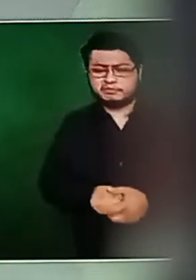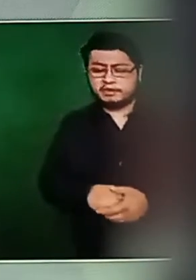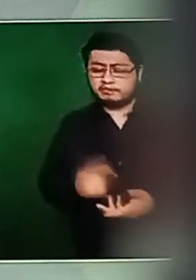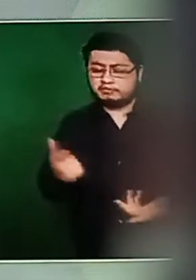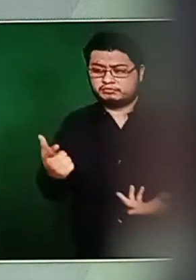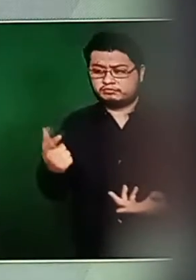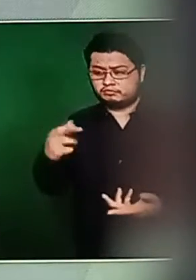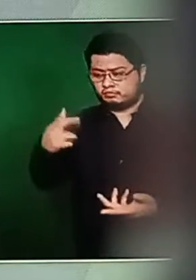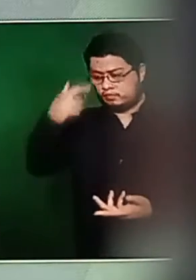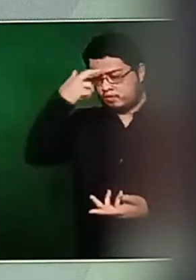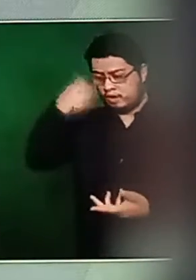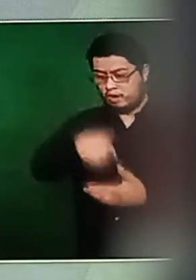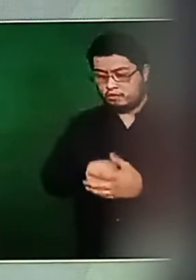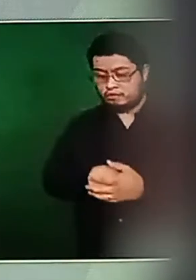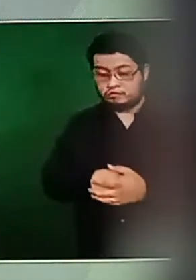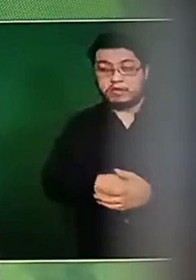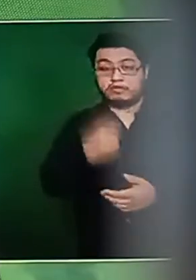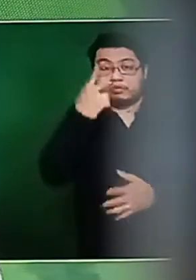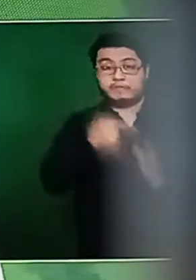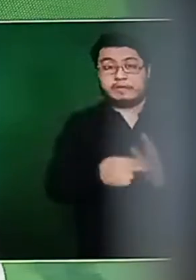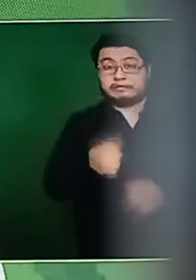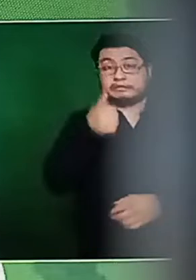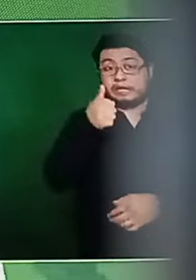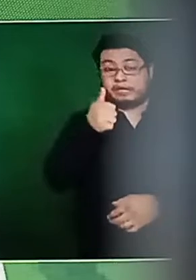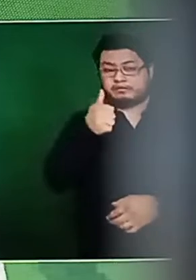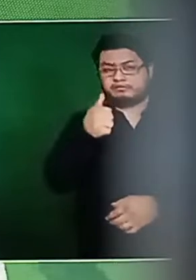nos robaron la presidencia en el 2006,